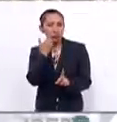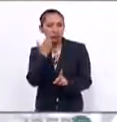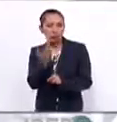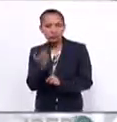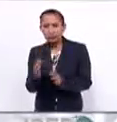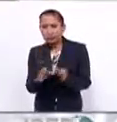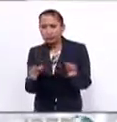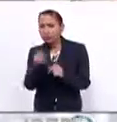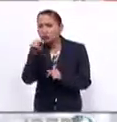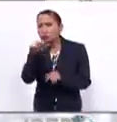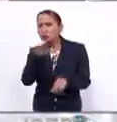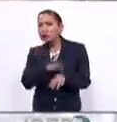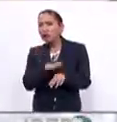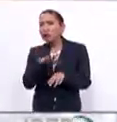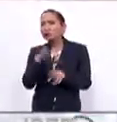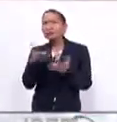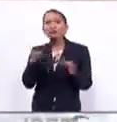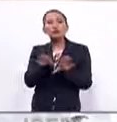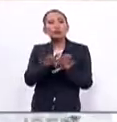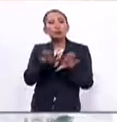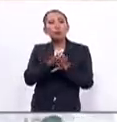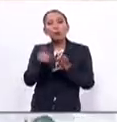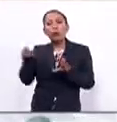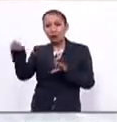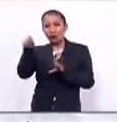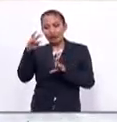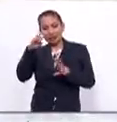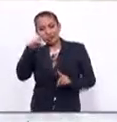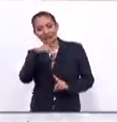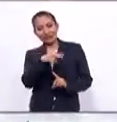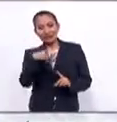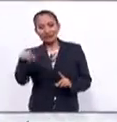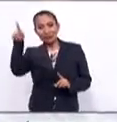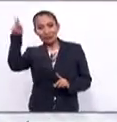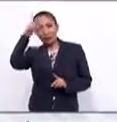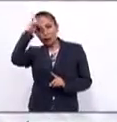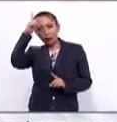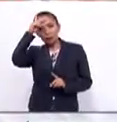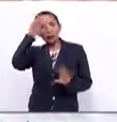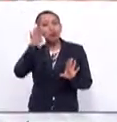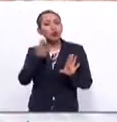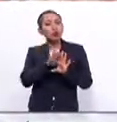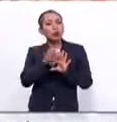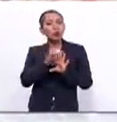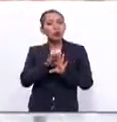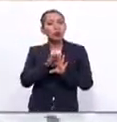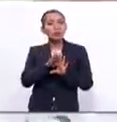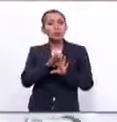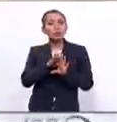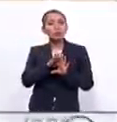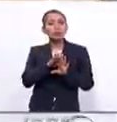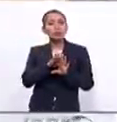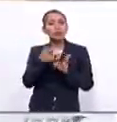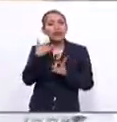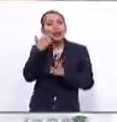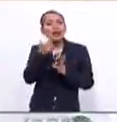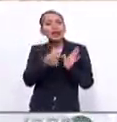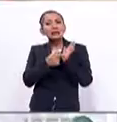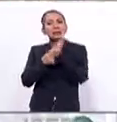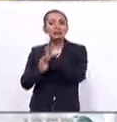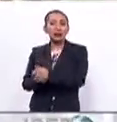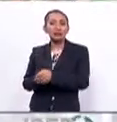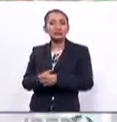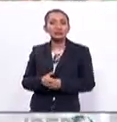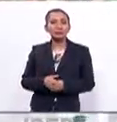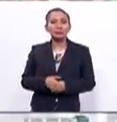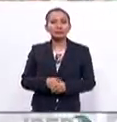que nos comentaras un poco acerca de cómo ven esta perspectiva allá en Perú y por supuesto lo que intentaron llevar y activar en